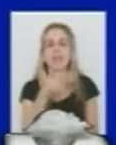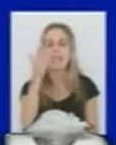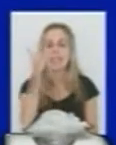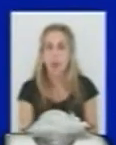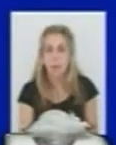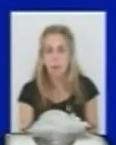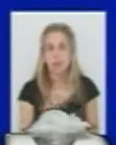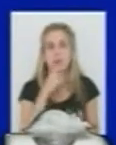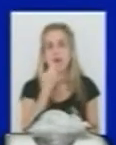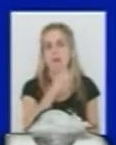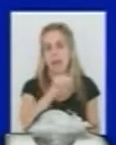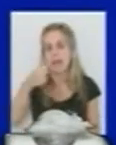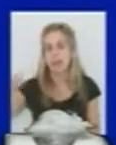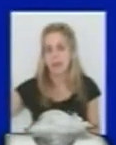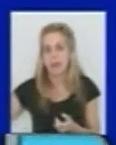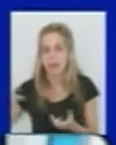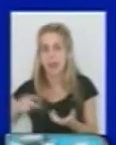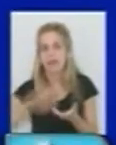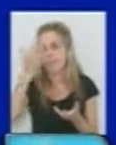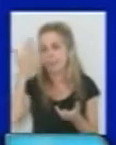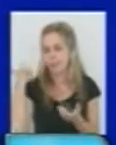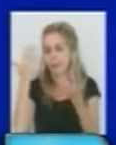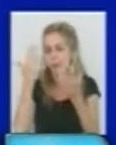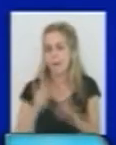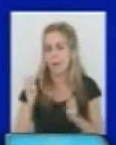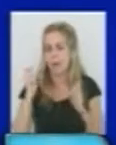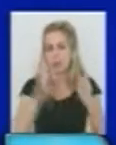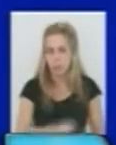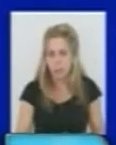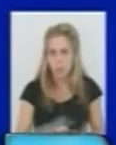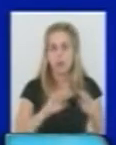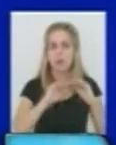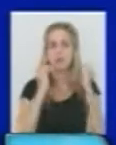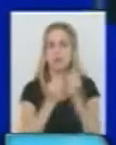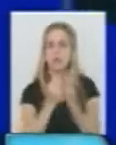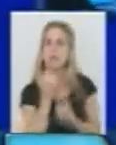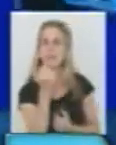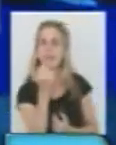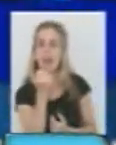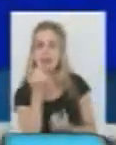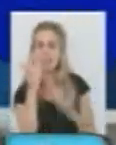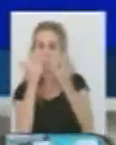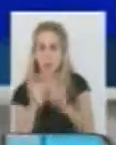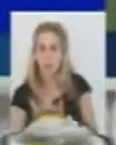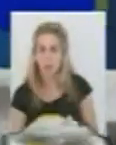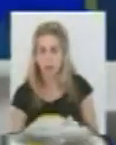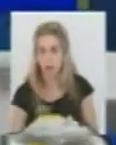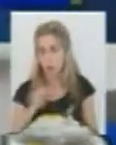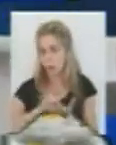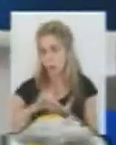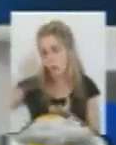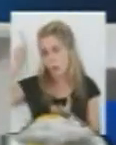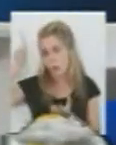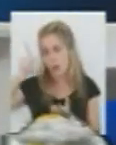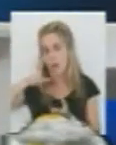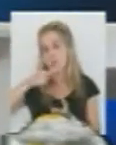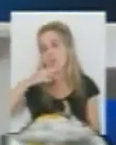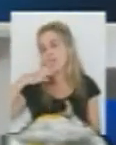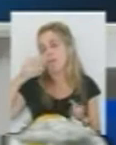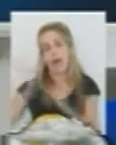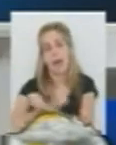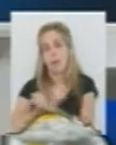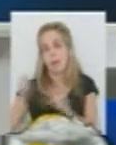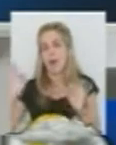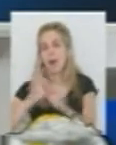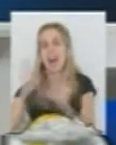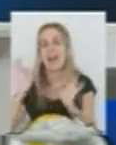35%. Proyectos propios, 6. 6 proyectos propios, no se aprobó ninguno. Tal vez el de Arma Cero